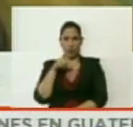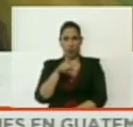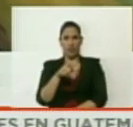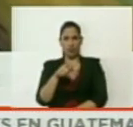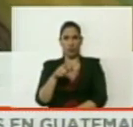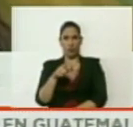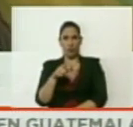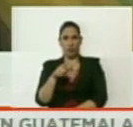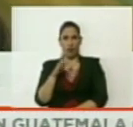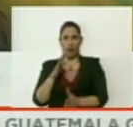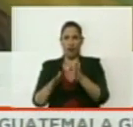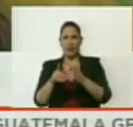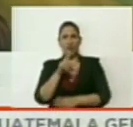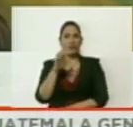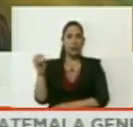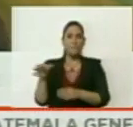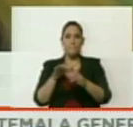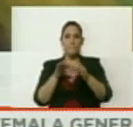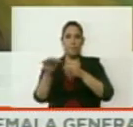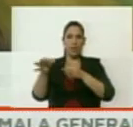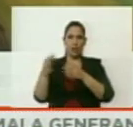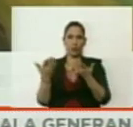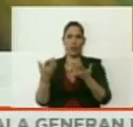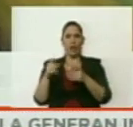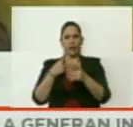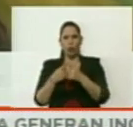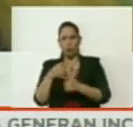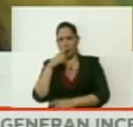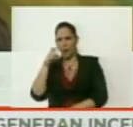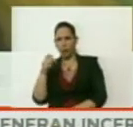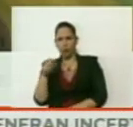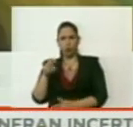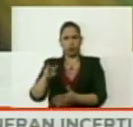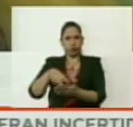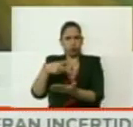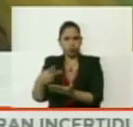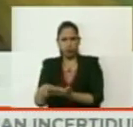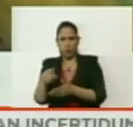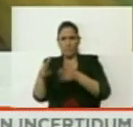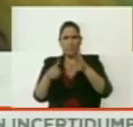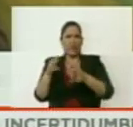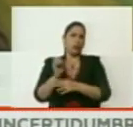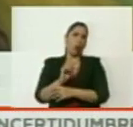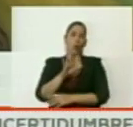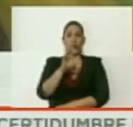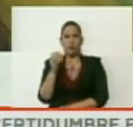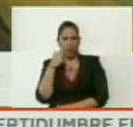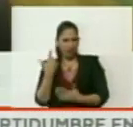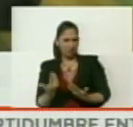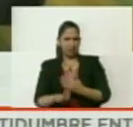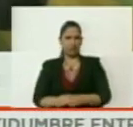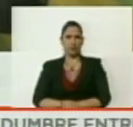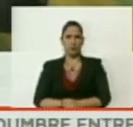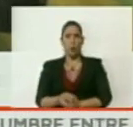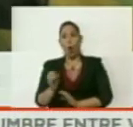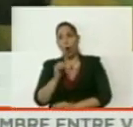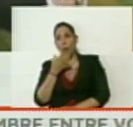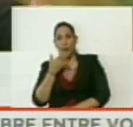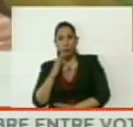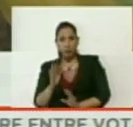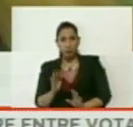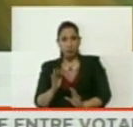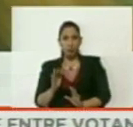100 metros planos y que el presidente Maduro iba a trastabillar y a caerse en el metro 30 o 50 y que lo ganaba